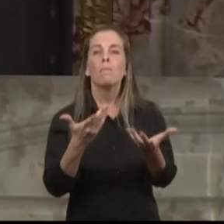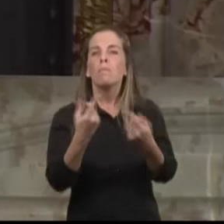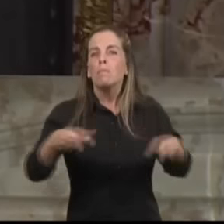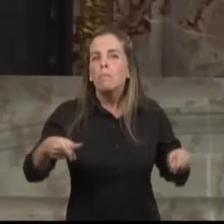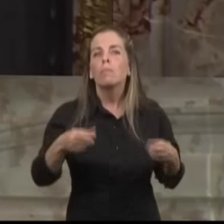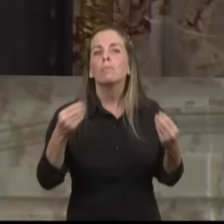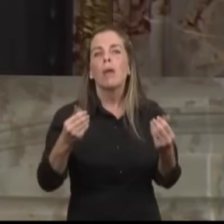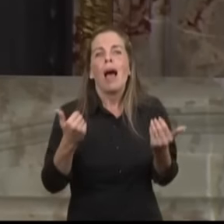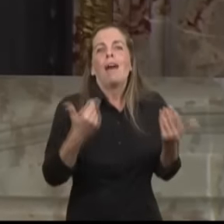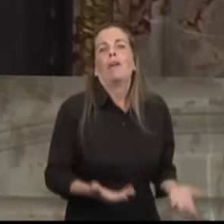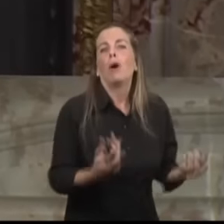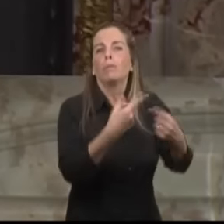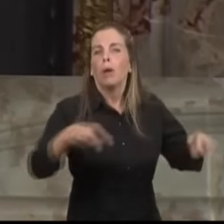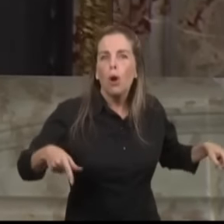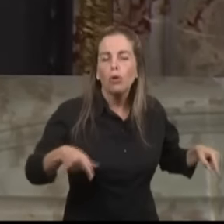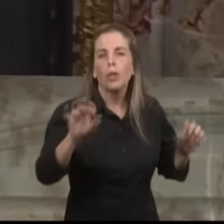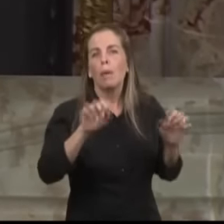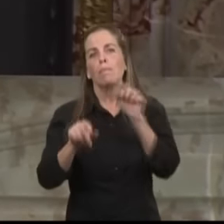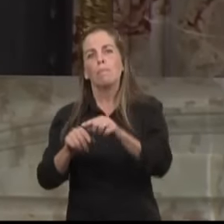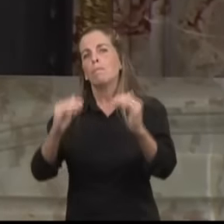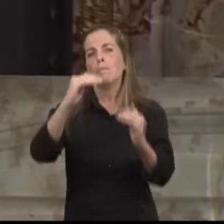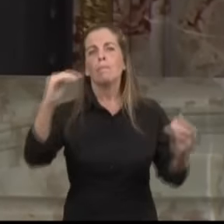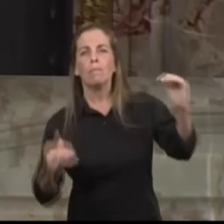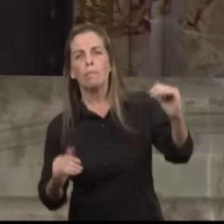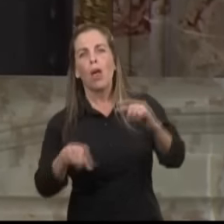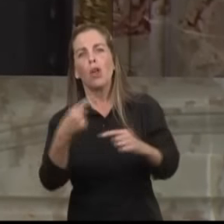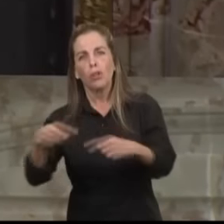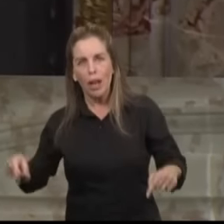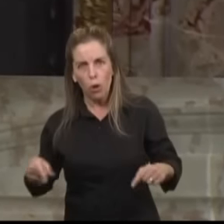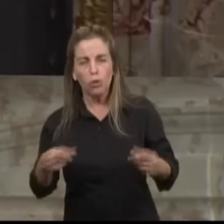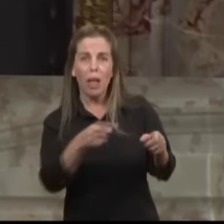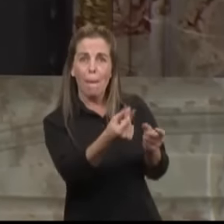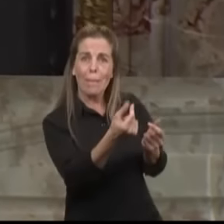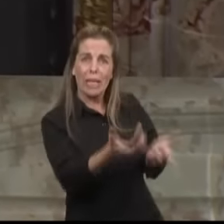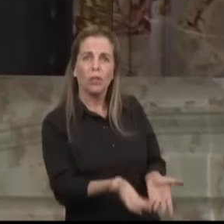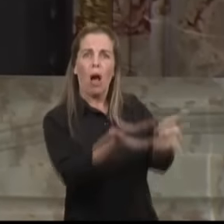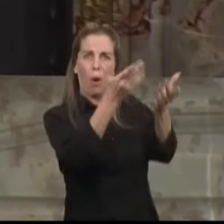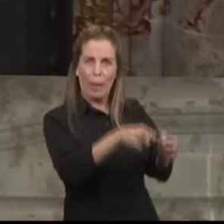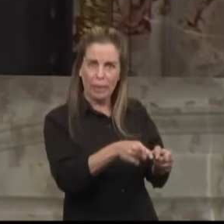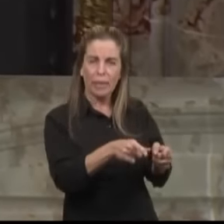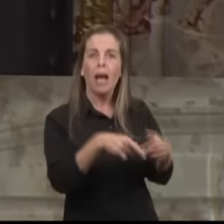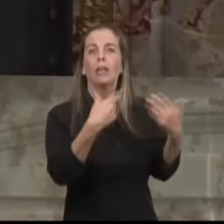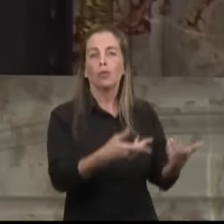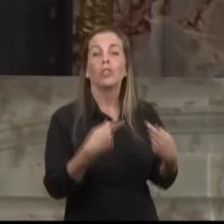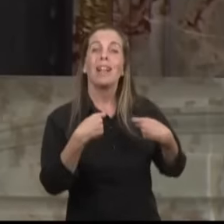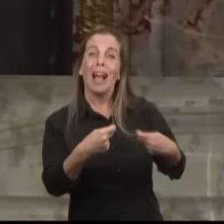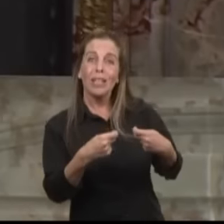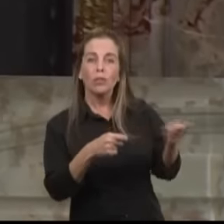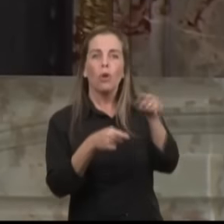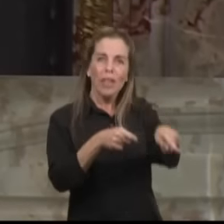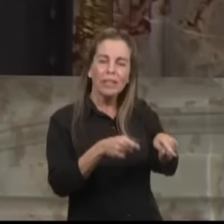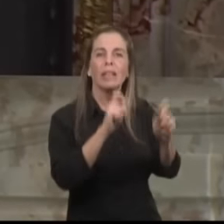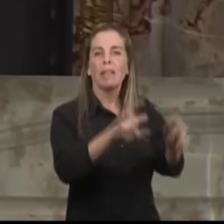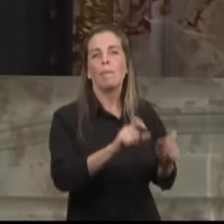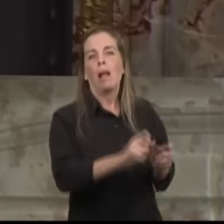en favor de un bien A en detrimento de un bien B, el precio de A va a subir y por ende también sube el gasto en el bien A, por